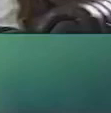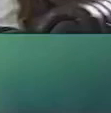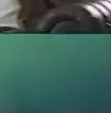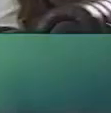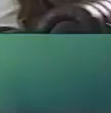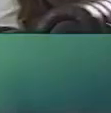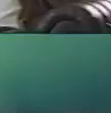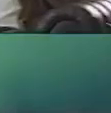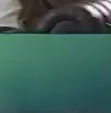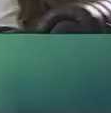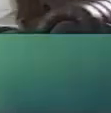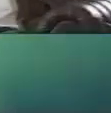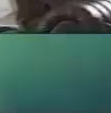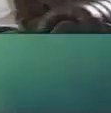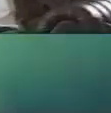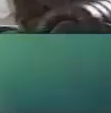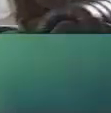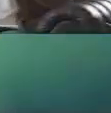Pueden vernos en Facebook.